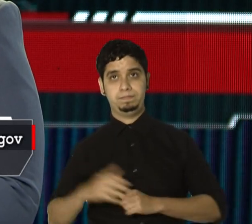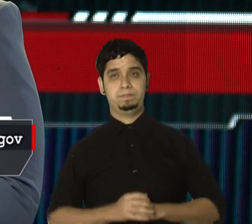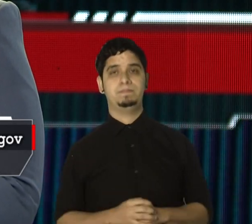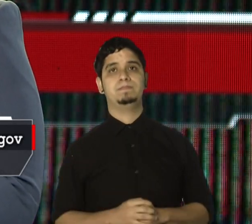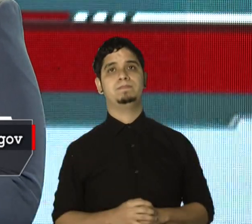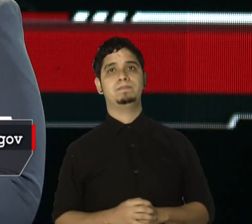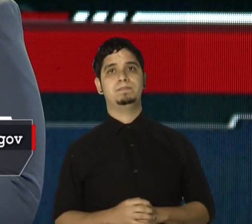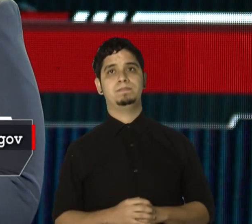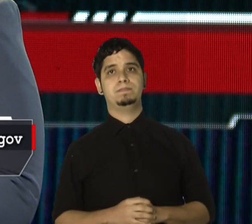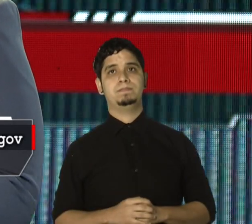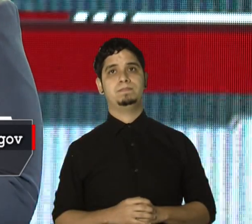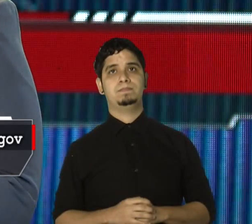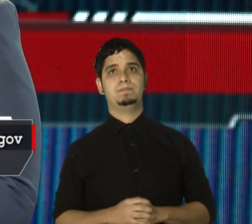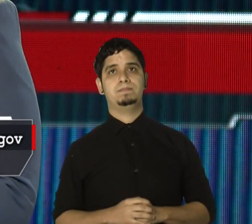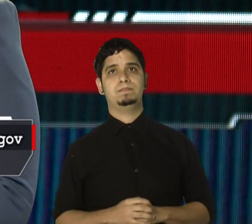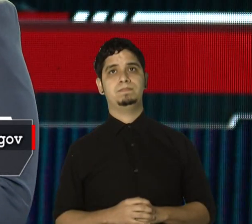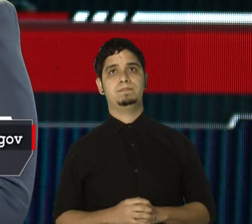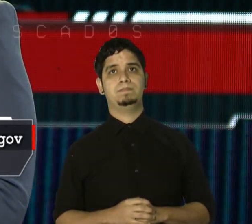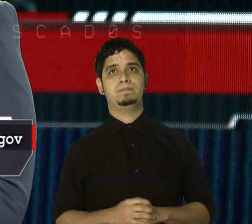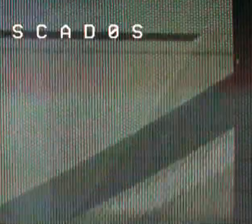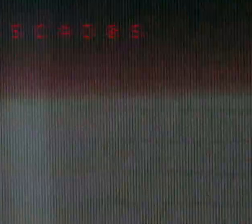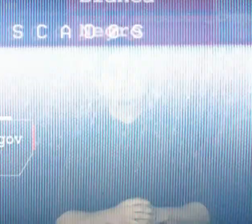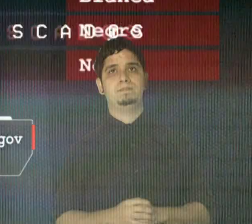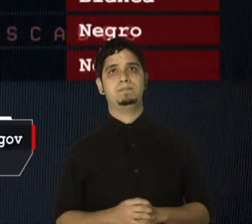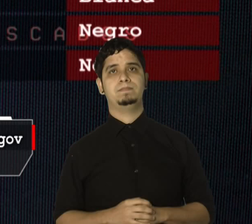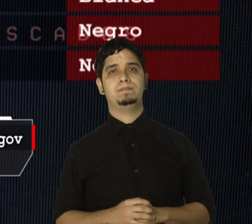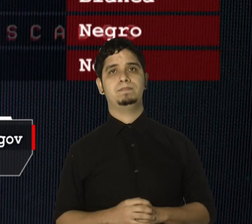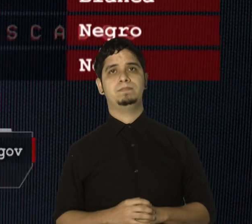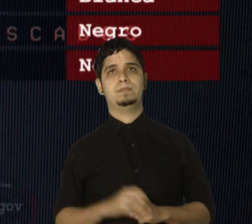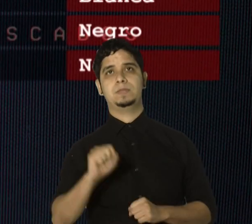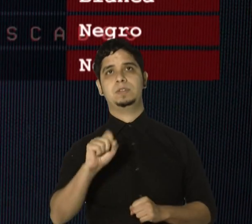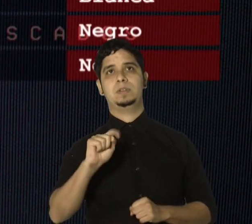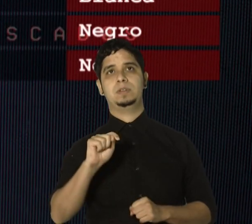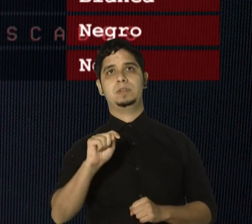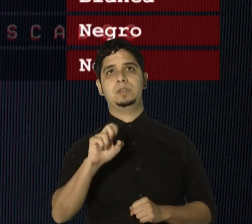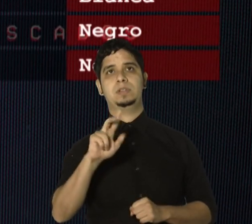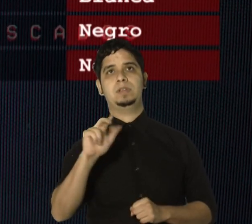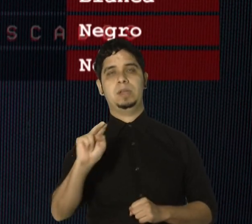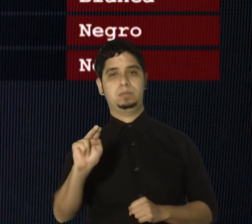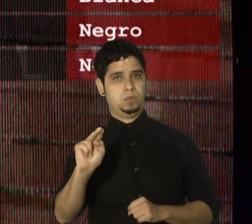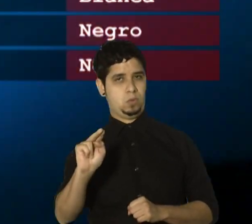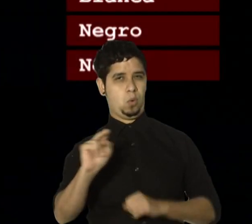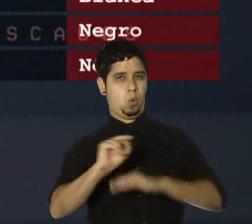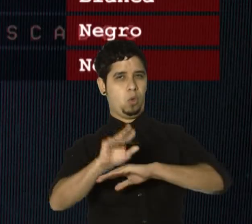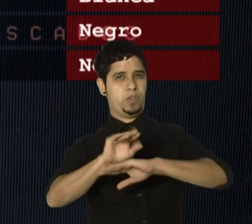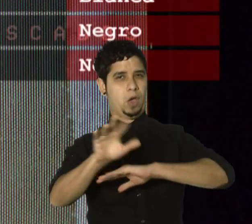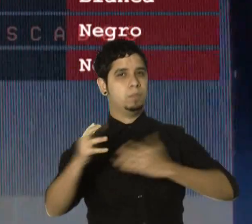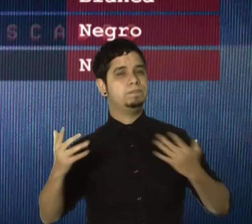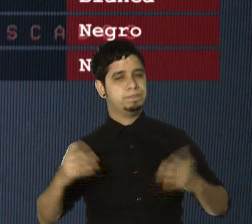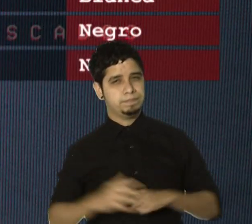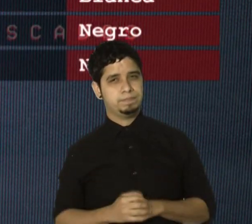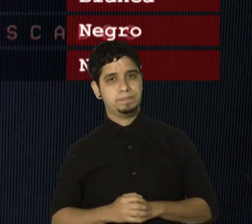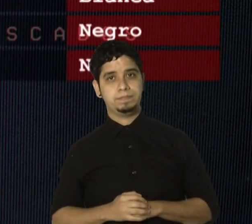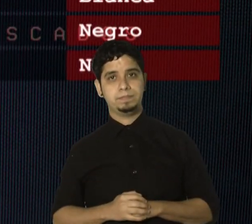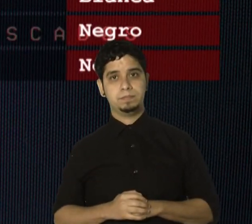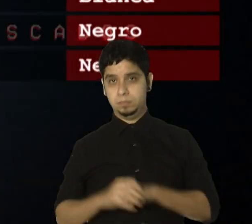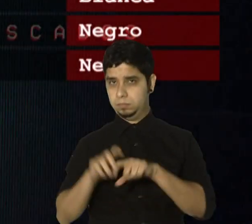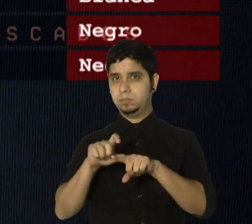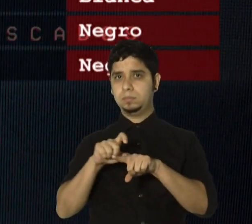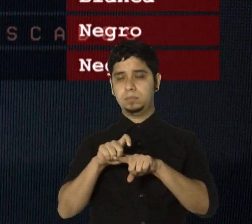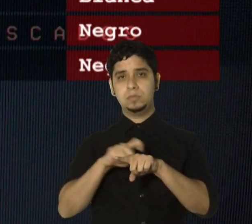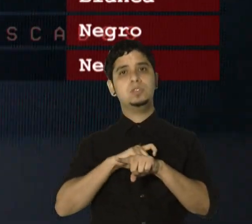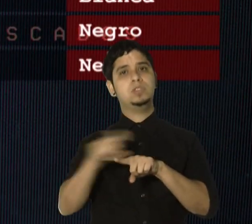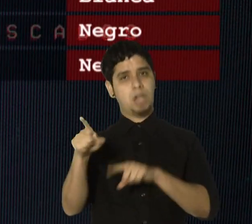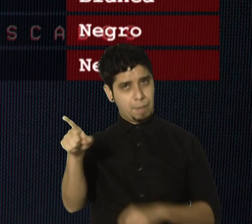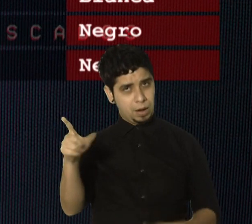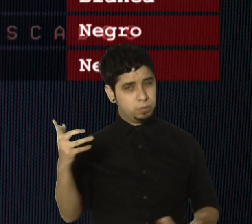.gov Steven, un consejo. Llama a la Administración de